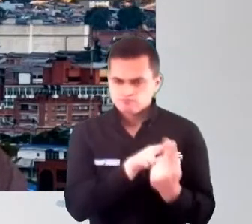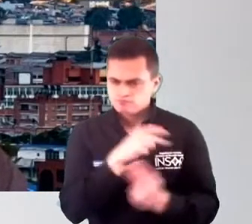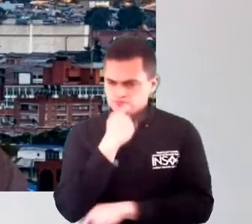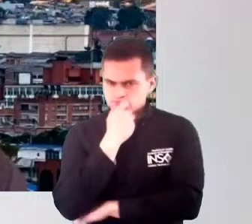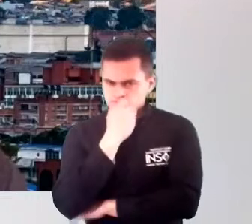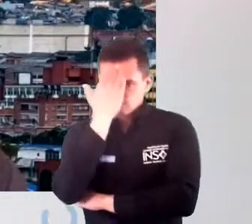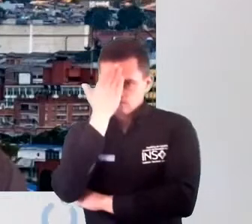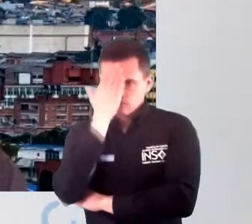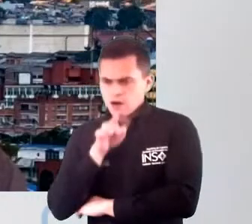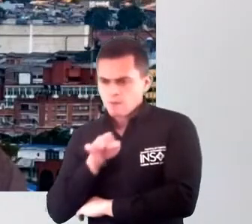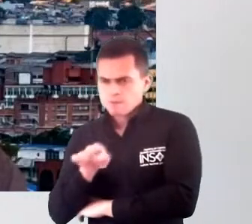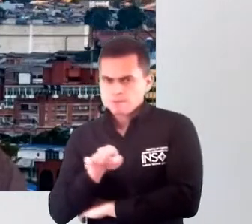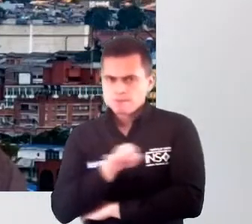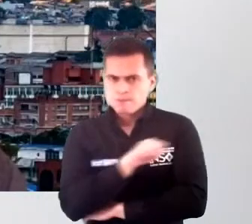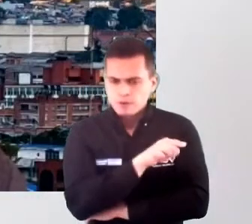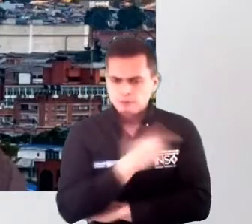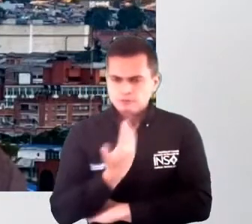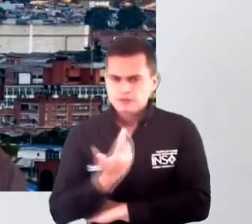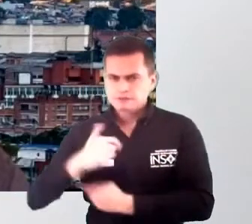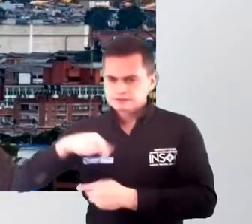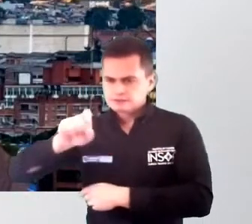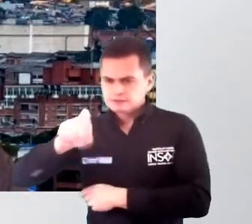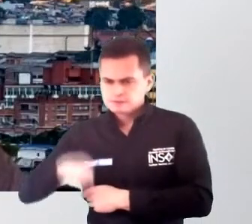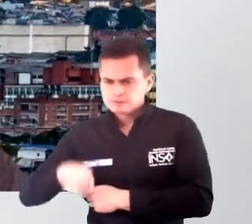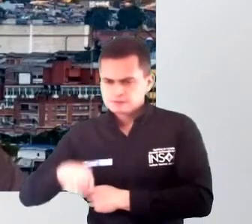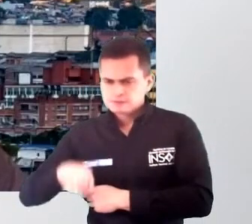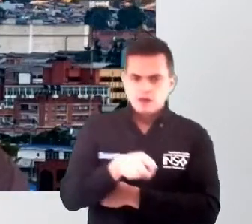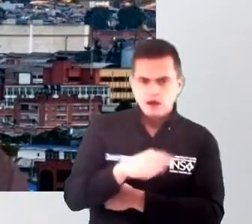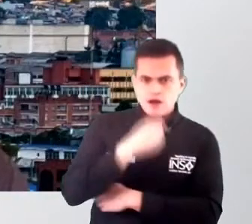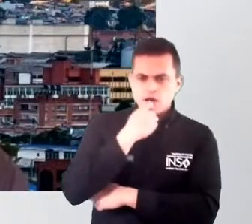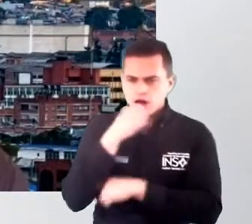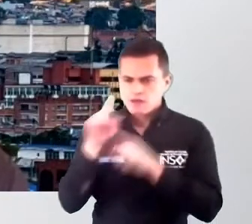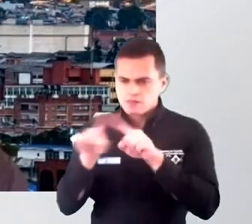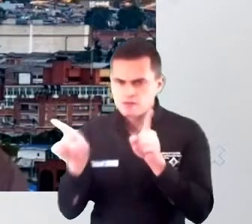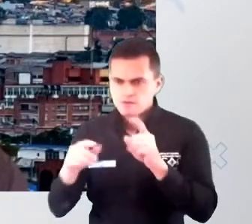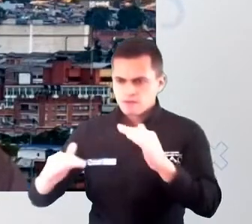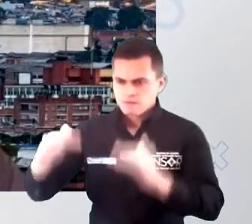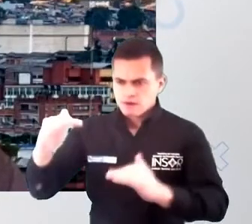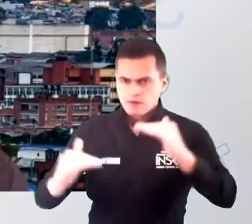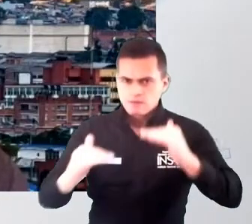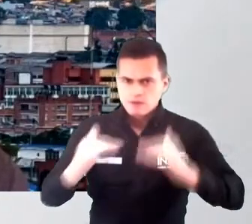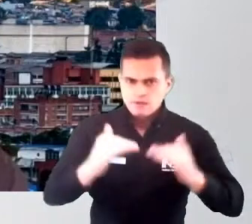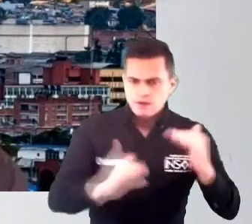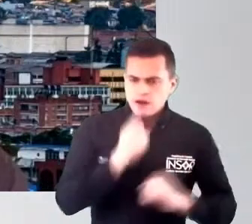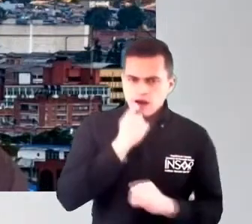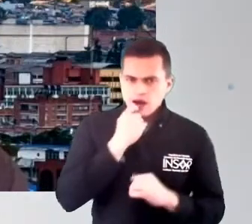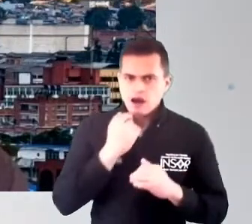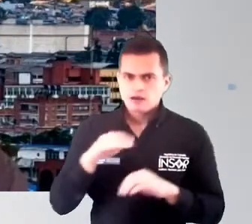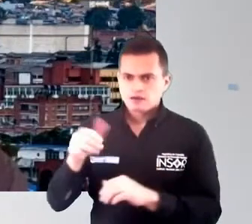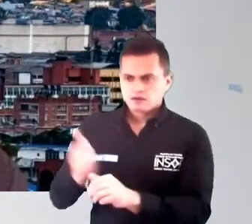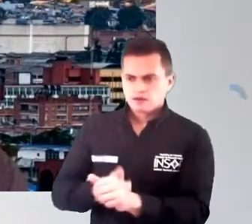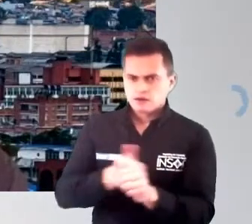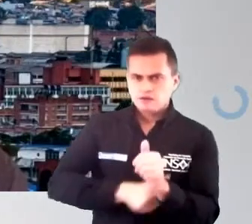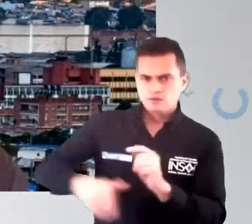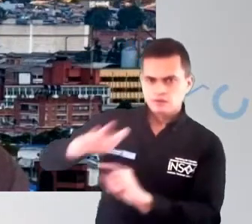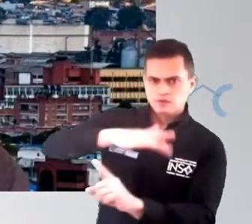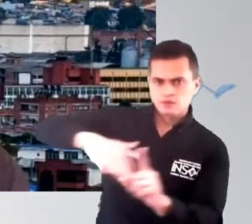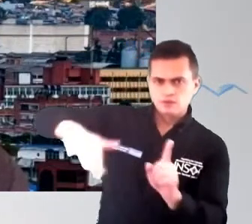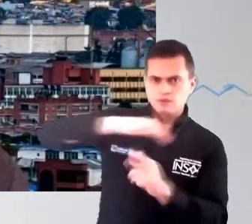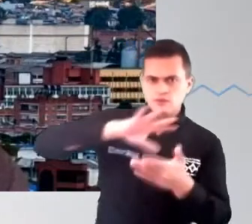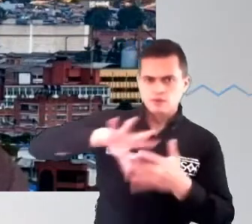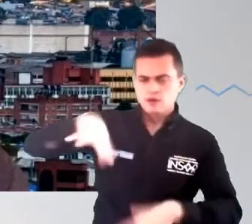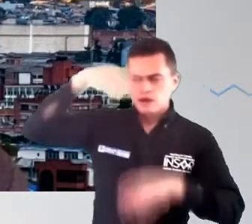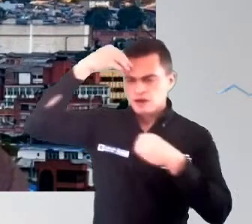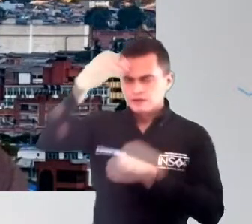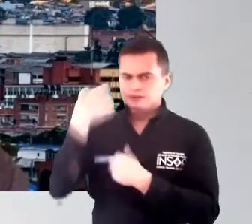del dominio y reconocemos las diferencias en los entornos del aprendizaje, podemos nosotros abordar